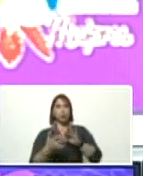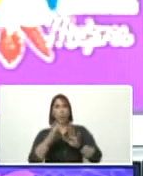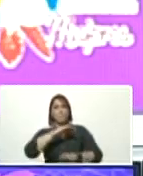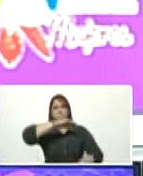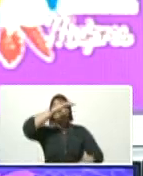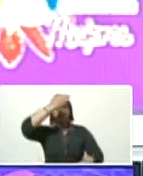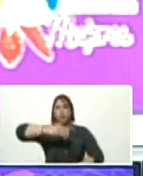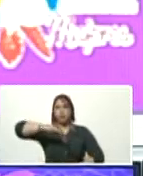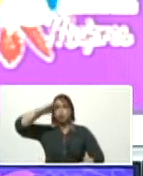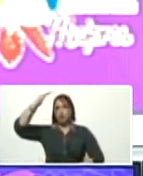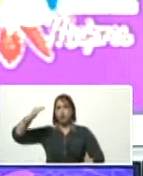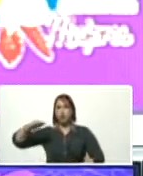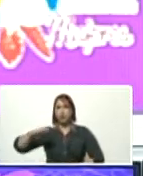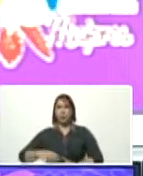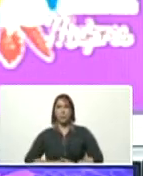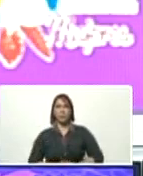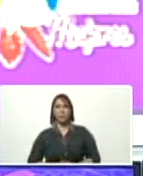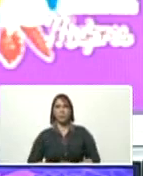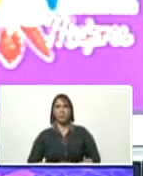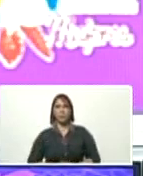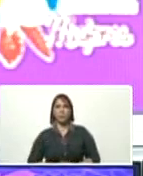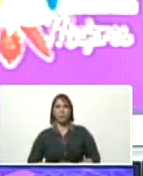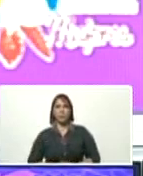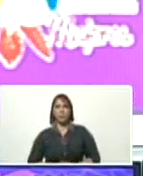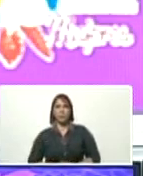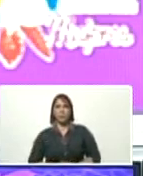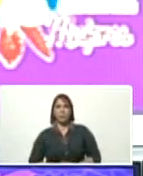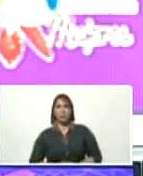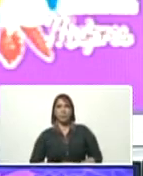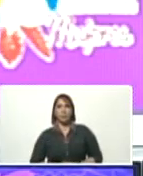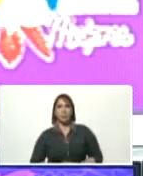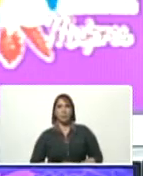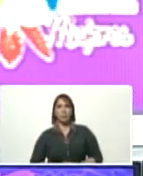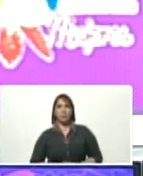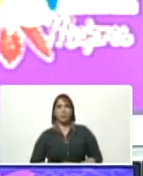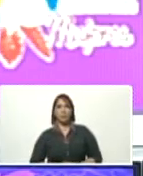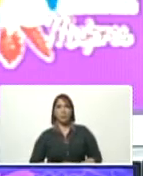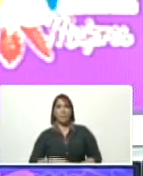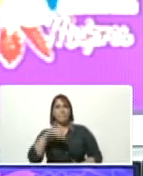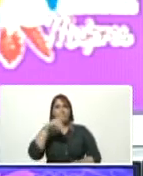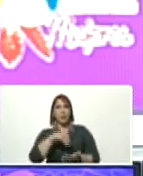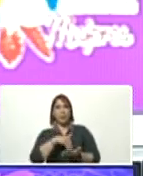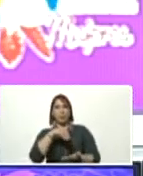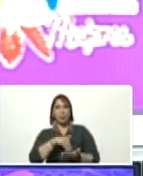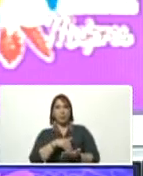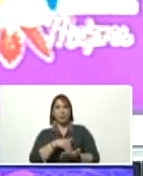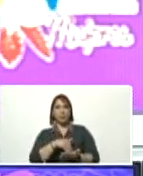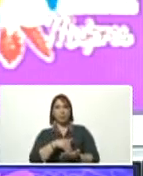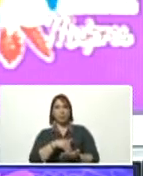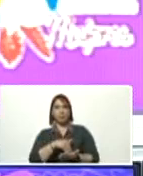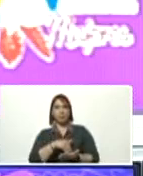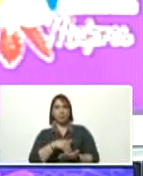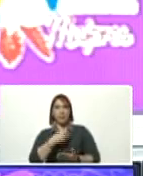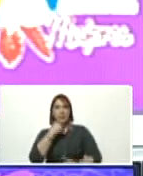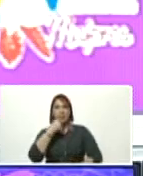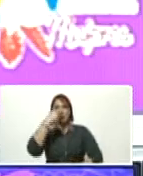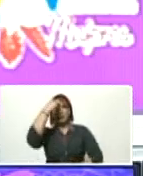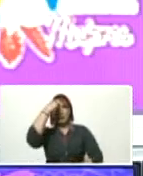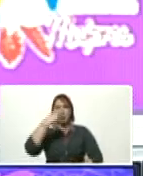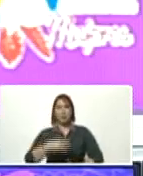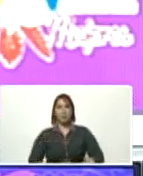montaña. Subimos a la montaña allá en los altos mirandinos. En la ciudad de Los Teques,